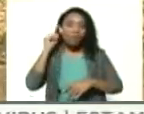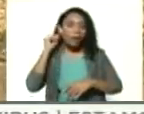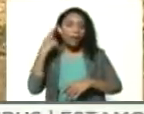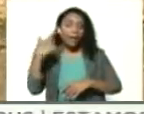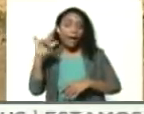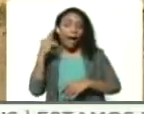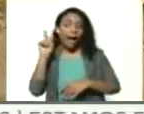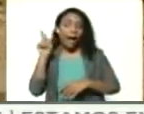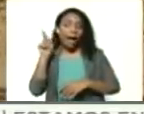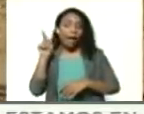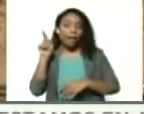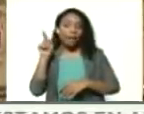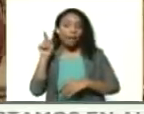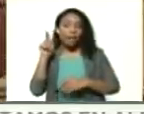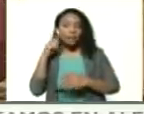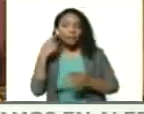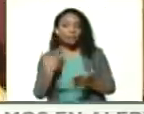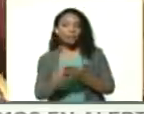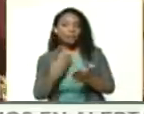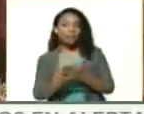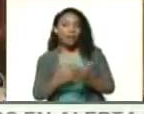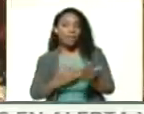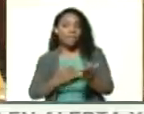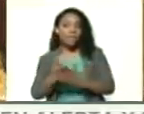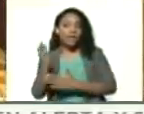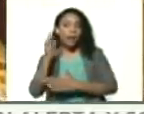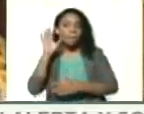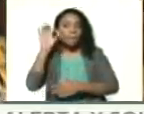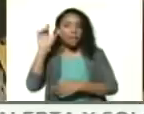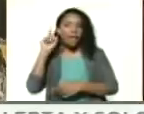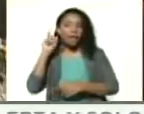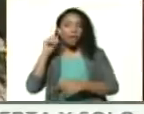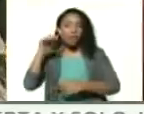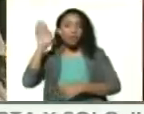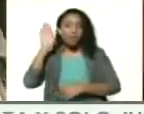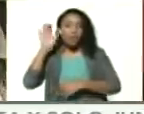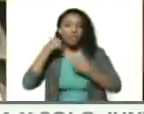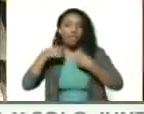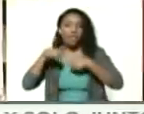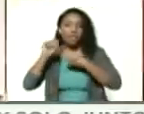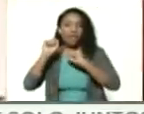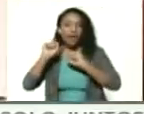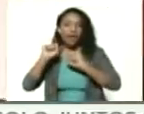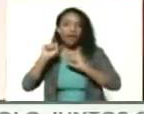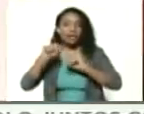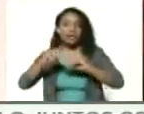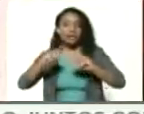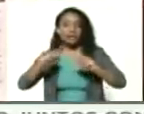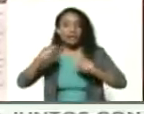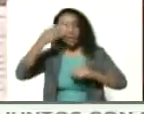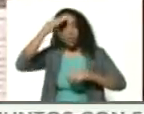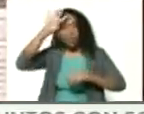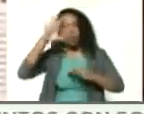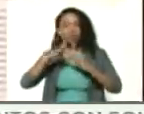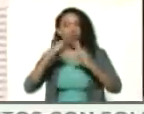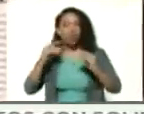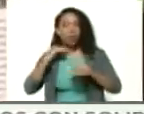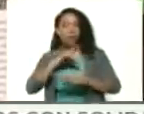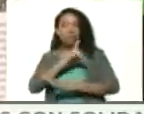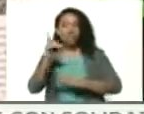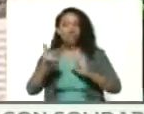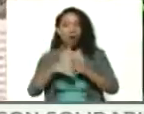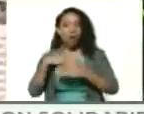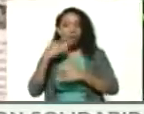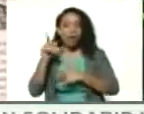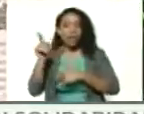habían dado testimonio de lealtad a su patria, habían jurado defender el suelo cubano, como toda legación diplomática extranjera,